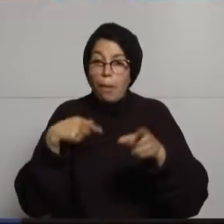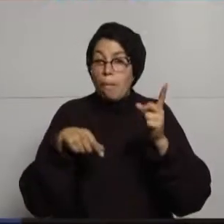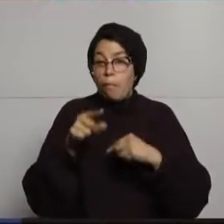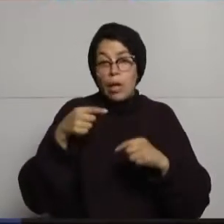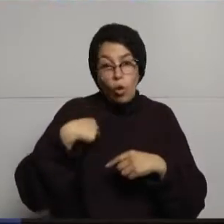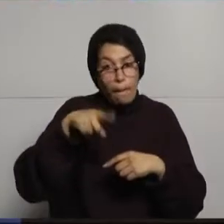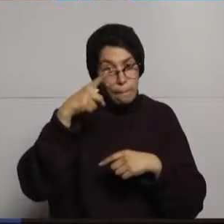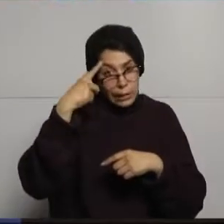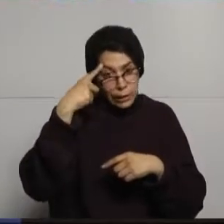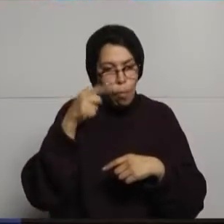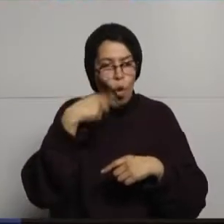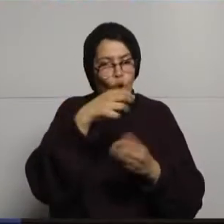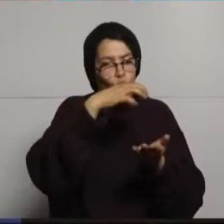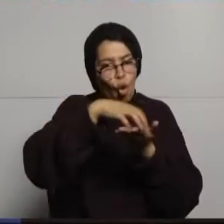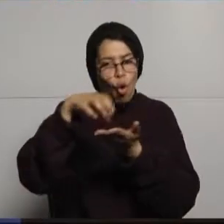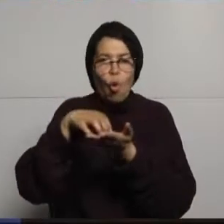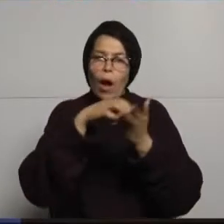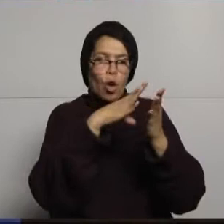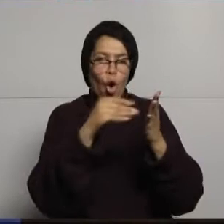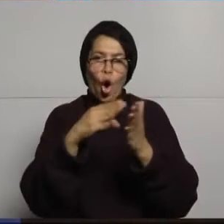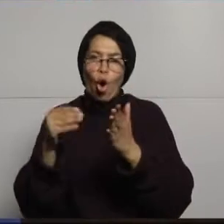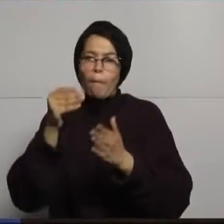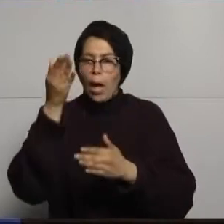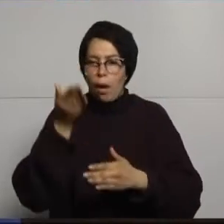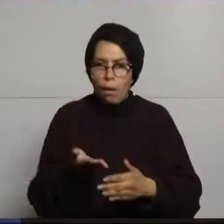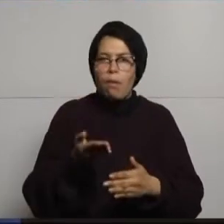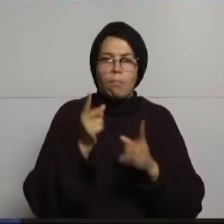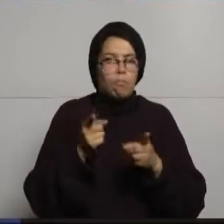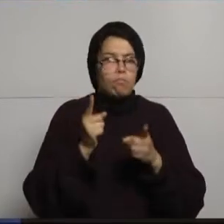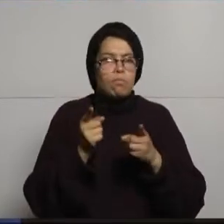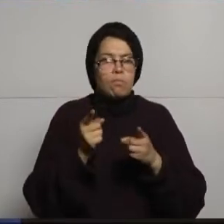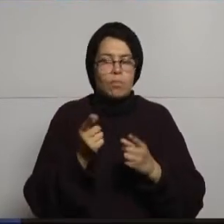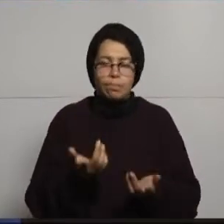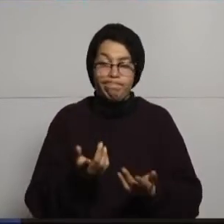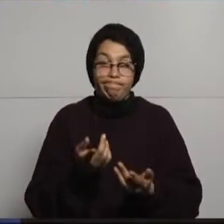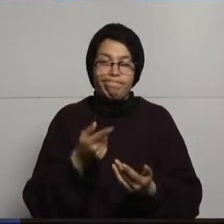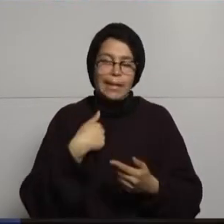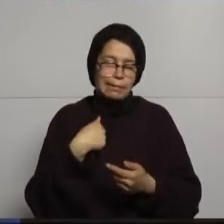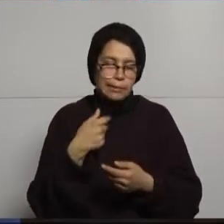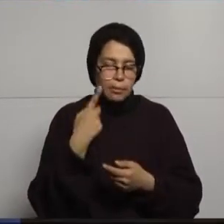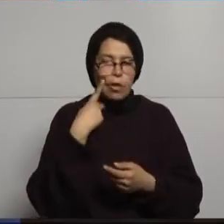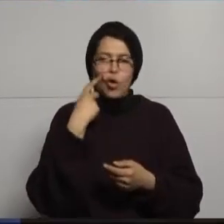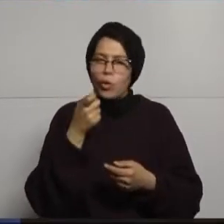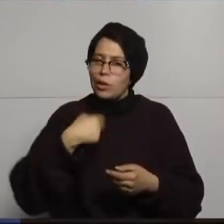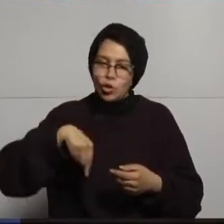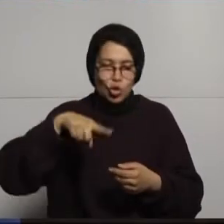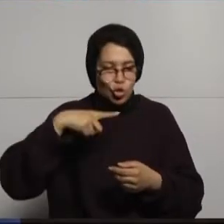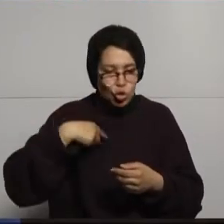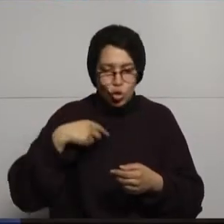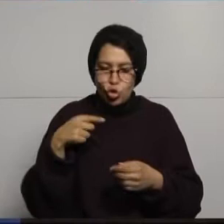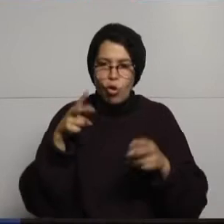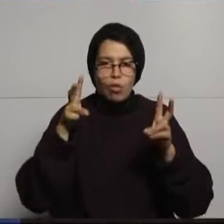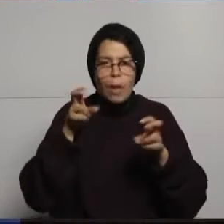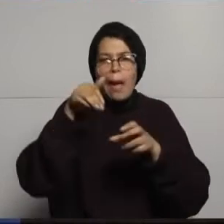gracias Daniel. Sí, creo que todos los que estamos en temas de participación nos damos cuenta que para que las cosas funcionen dentro